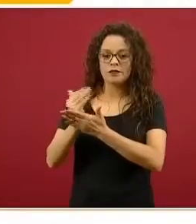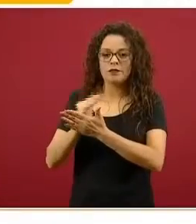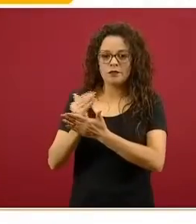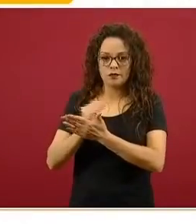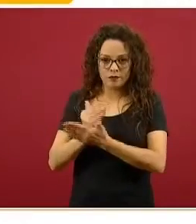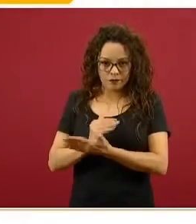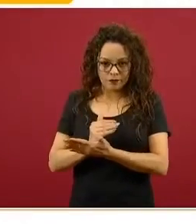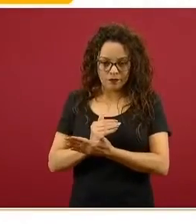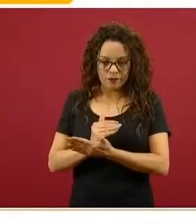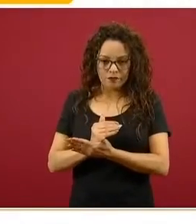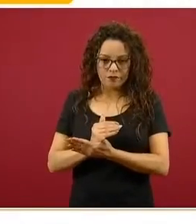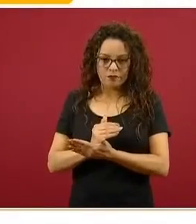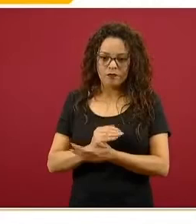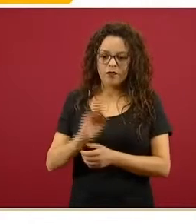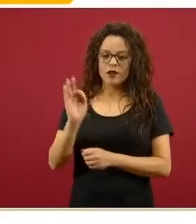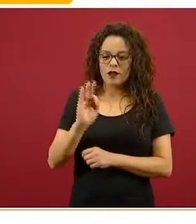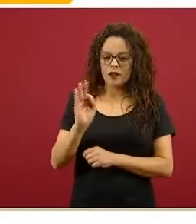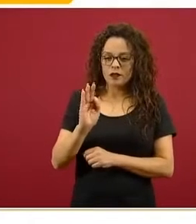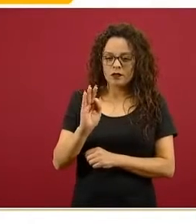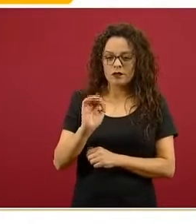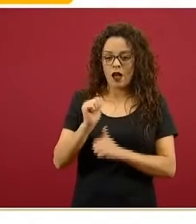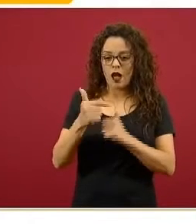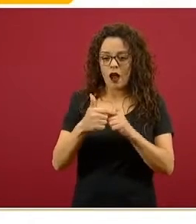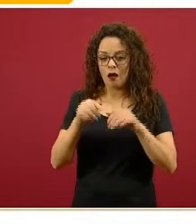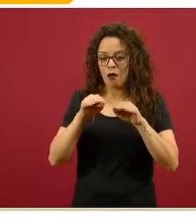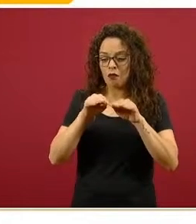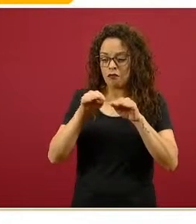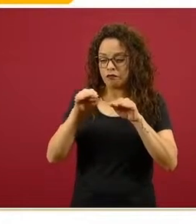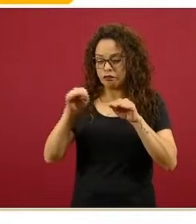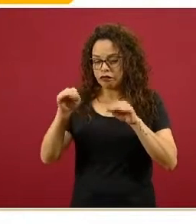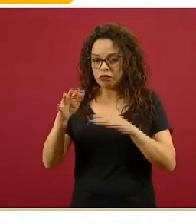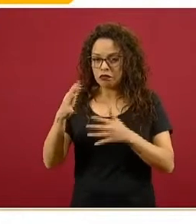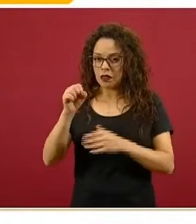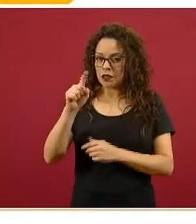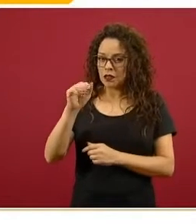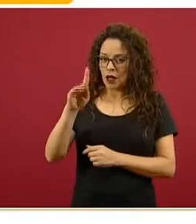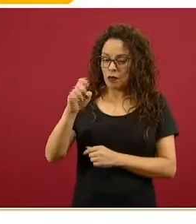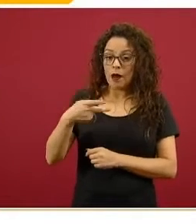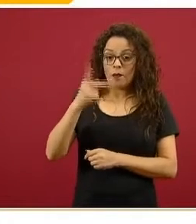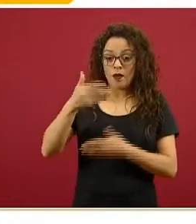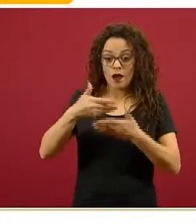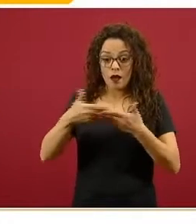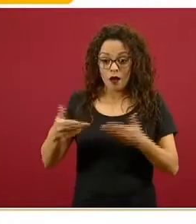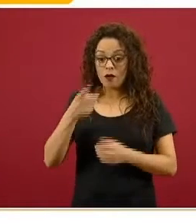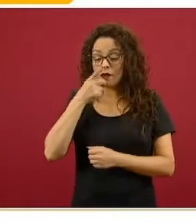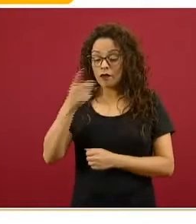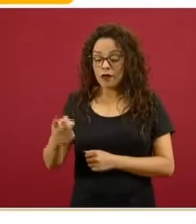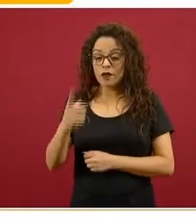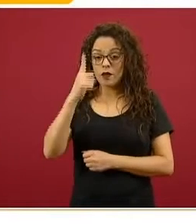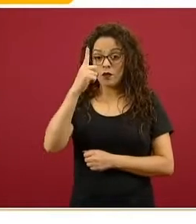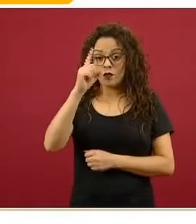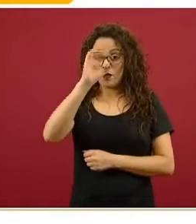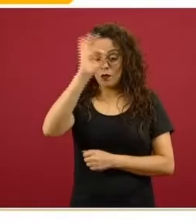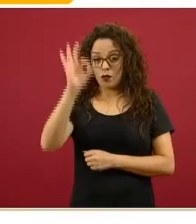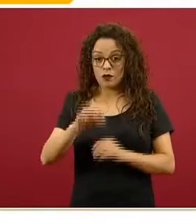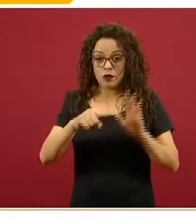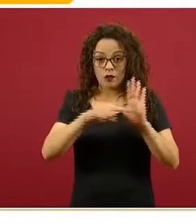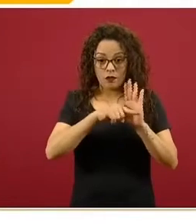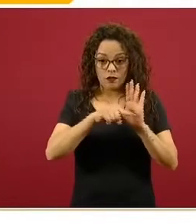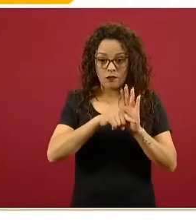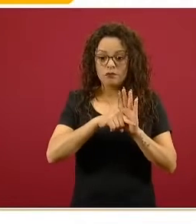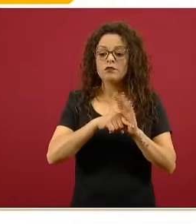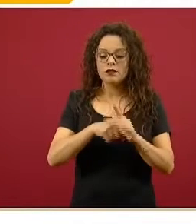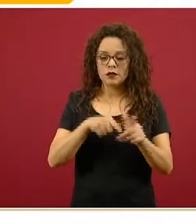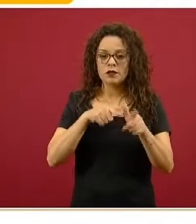algún pequeño meseta en algún momento. Ahora, aunque dice menos 1%, está prácticamente en una